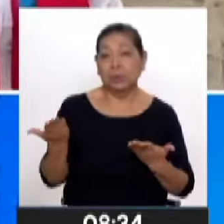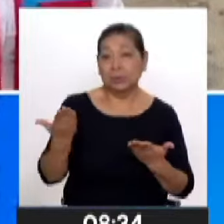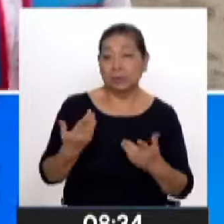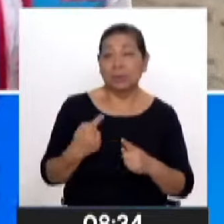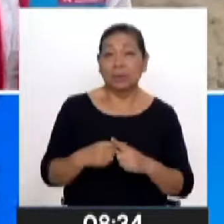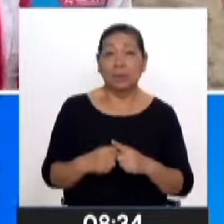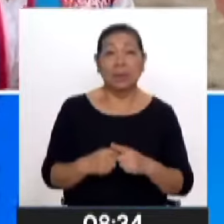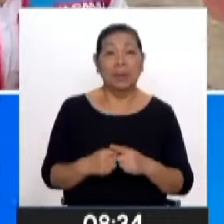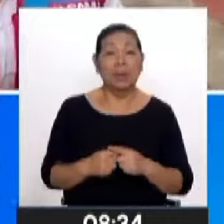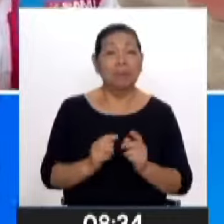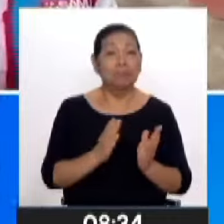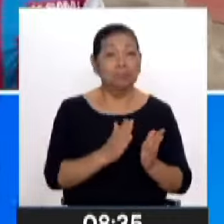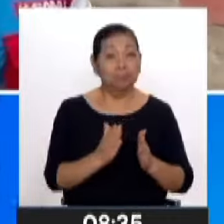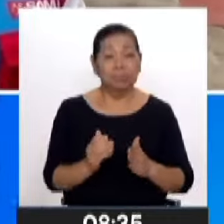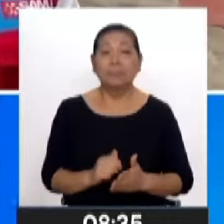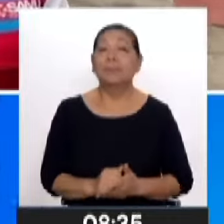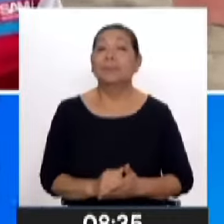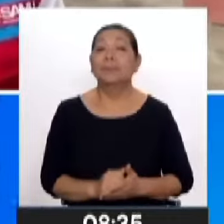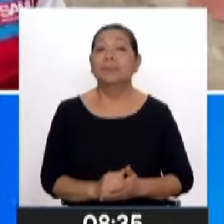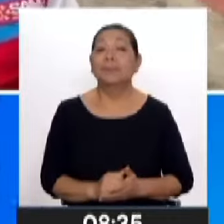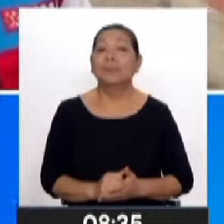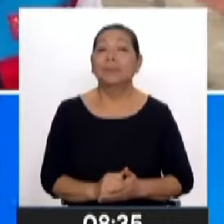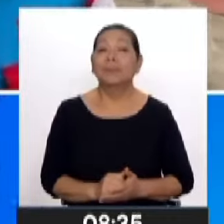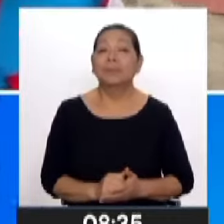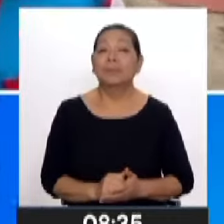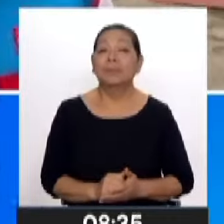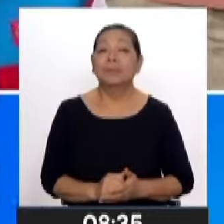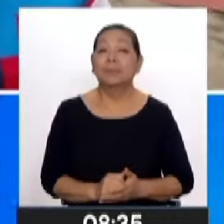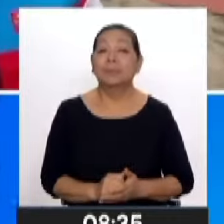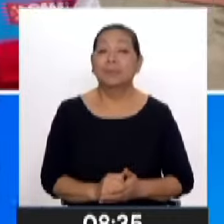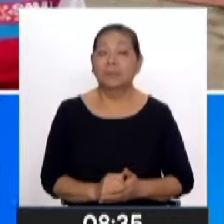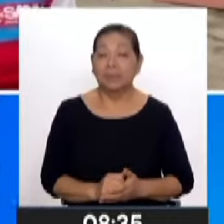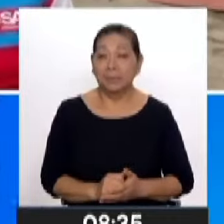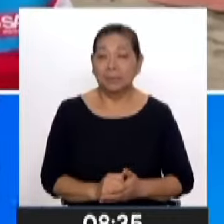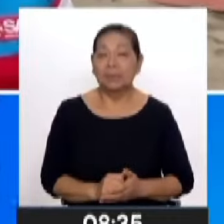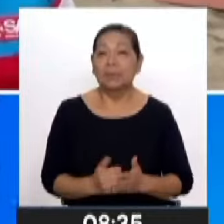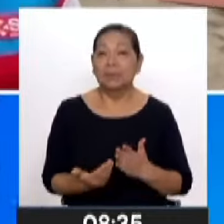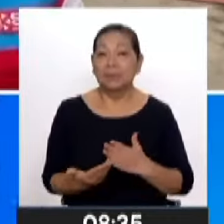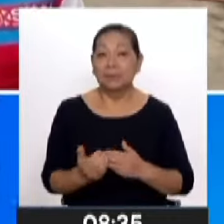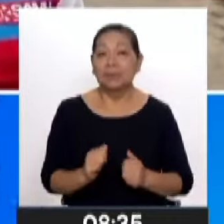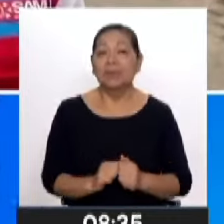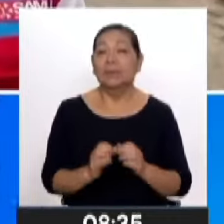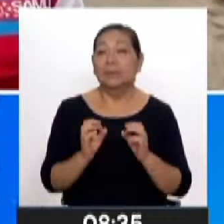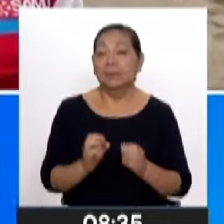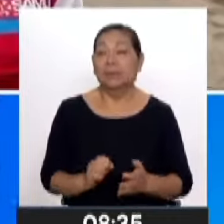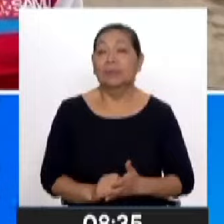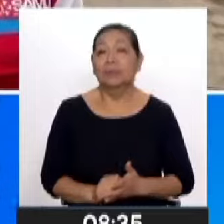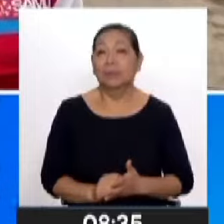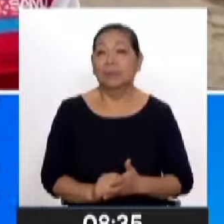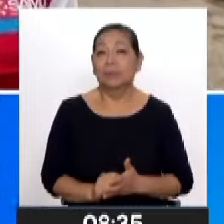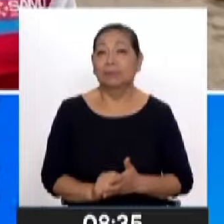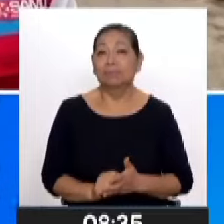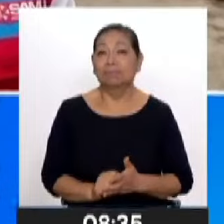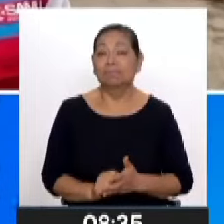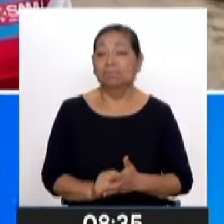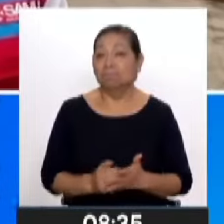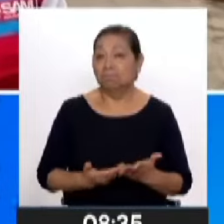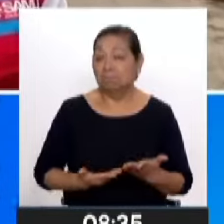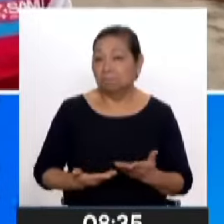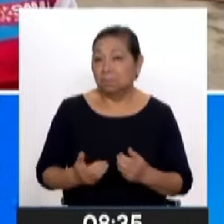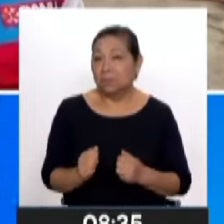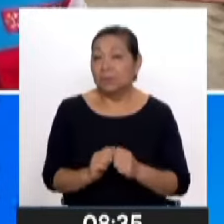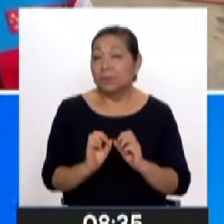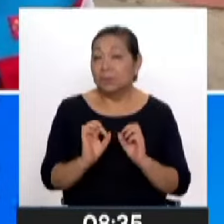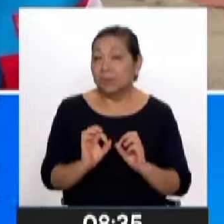fuerza a partir de mañana o hoy en horas de la tarde. Muy buenos días. Justamente la Dirección de Prevención y Control de Emergencias